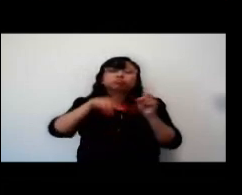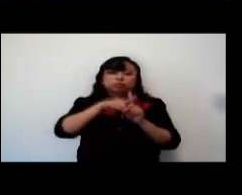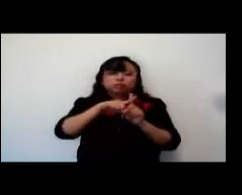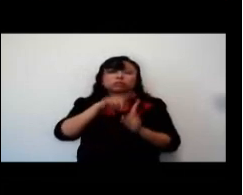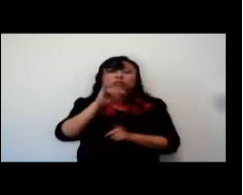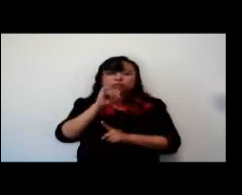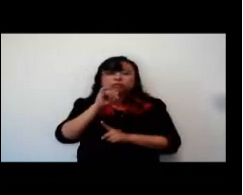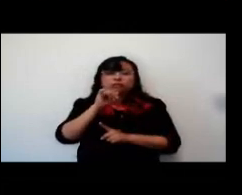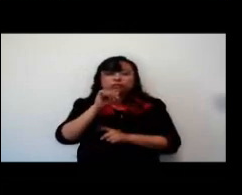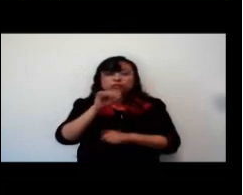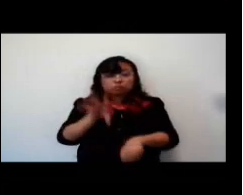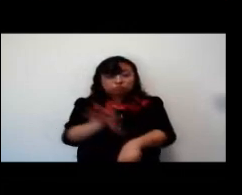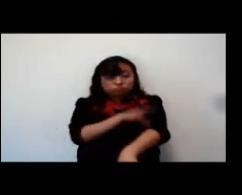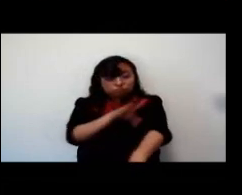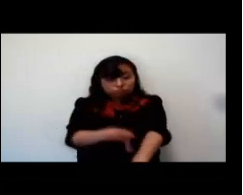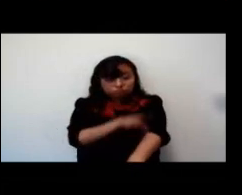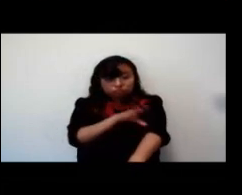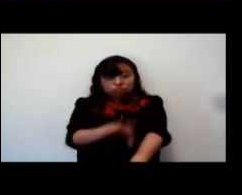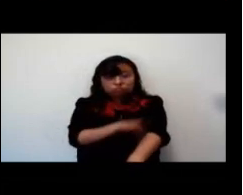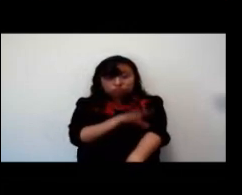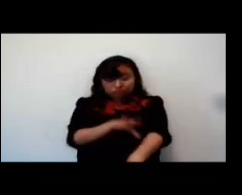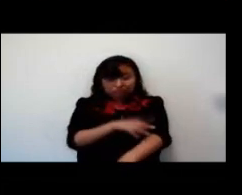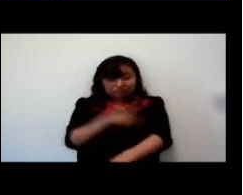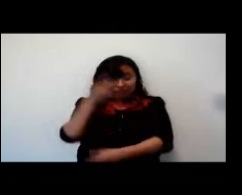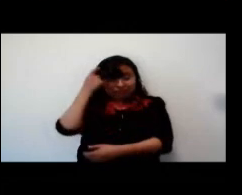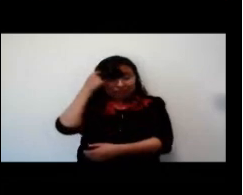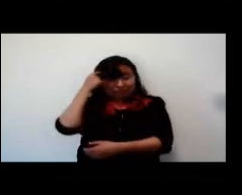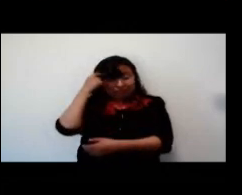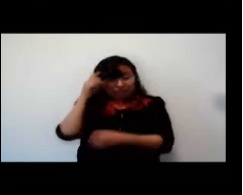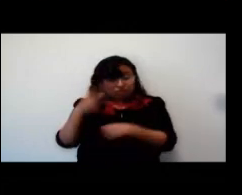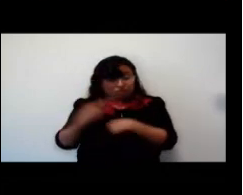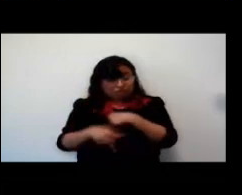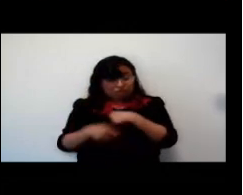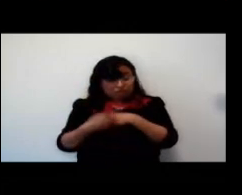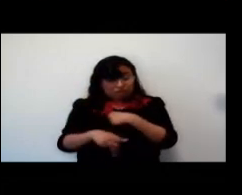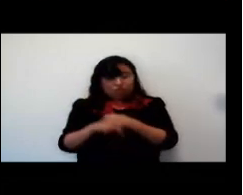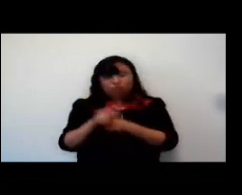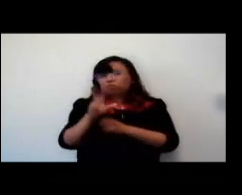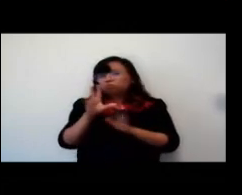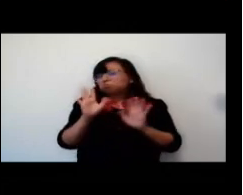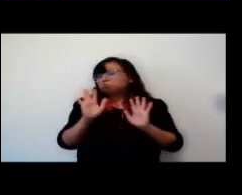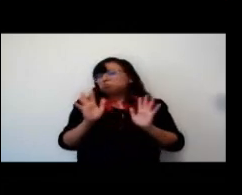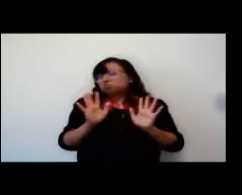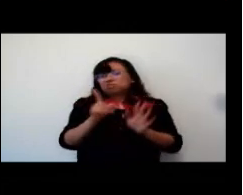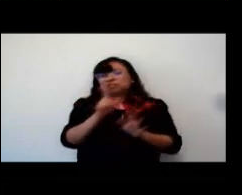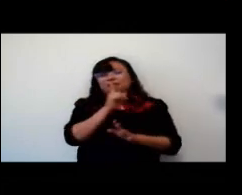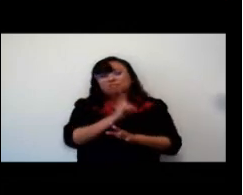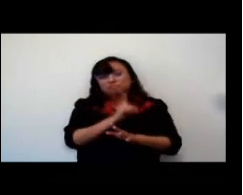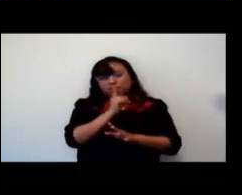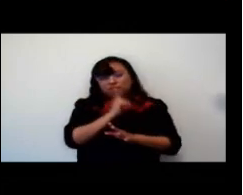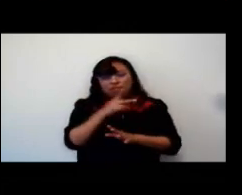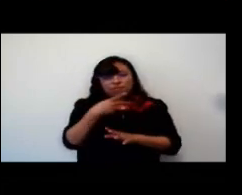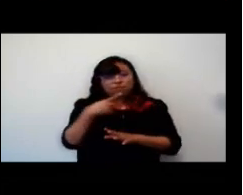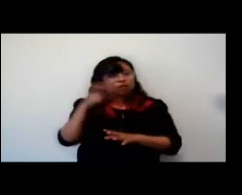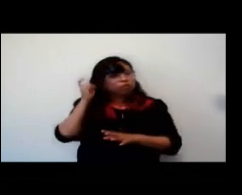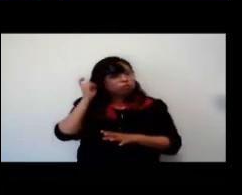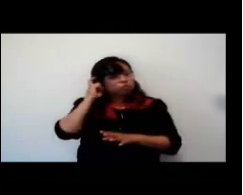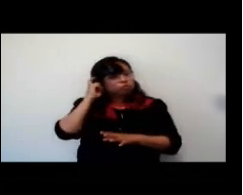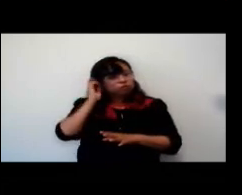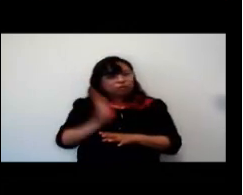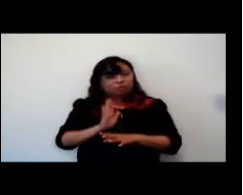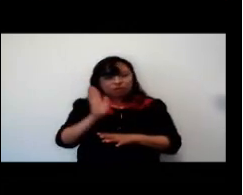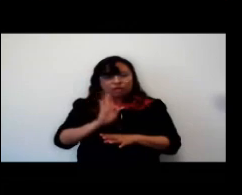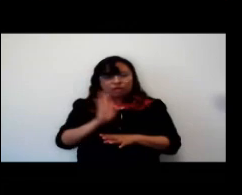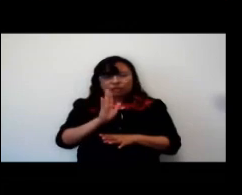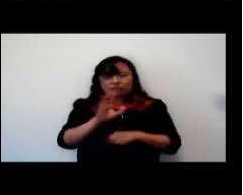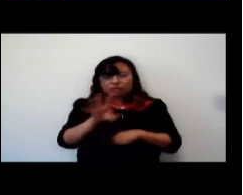de electricidad en el cerebro es un mito más que una realidad, ¿no? ¿Y la escucha será electrónica? Pues sí, al principio